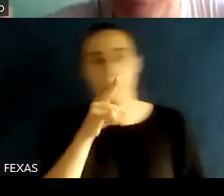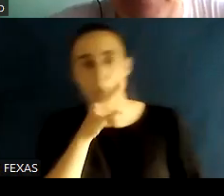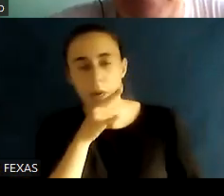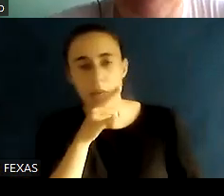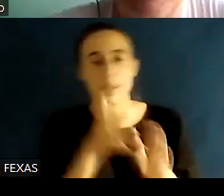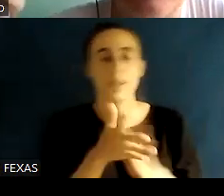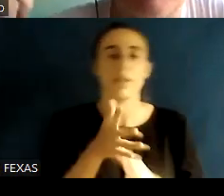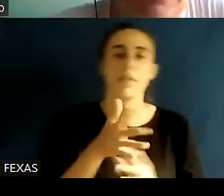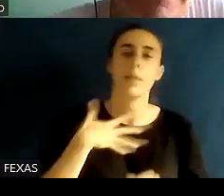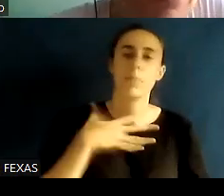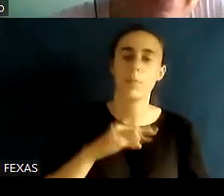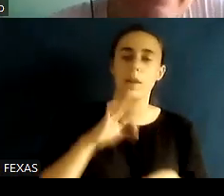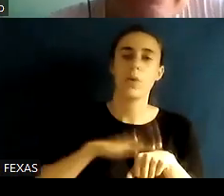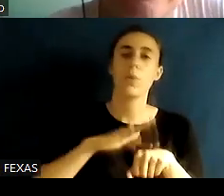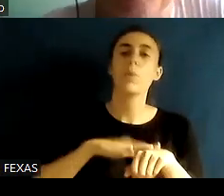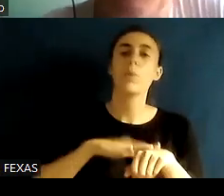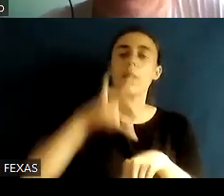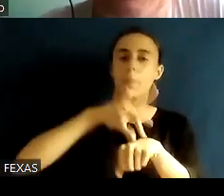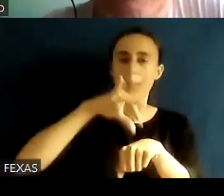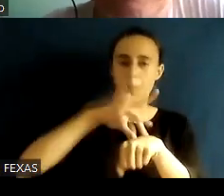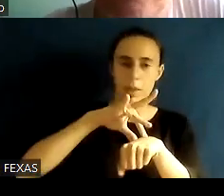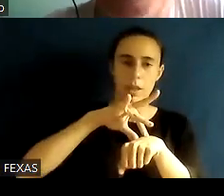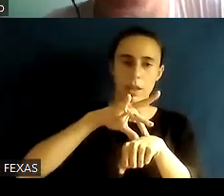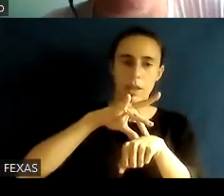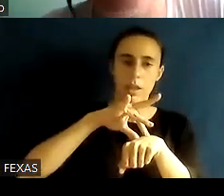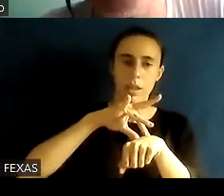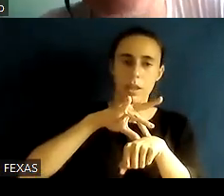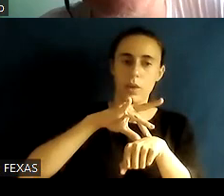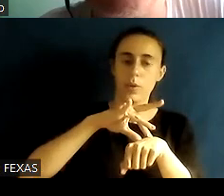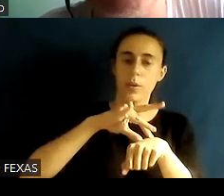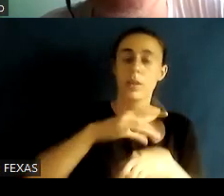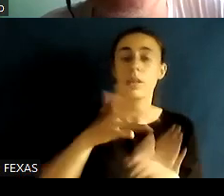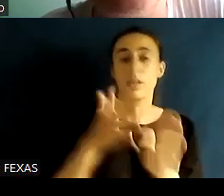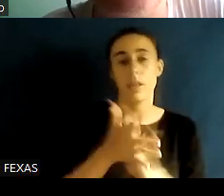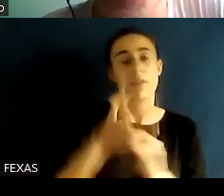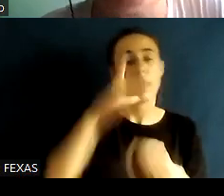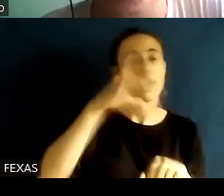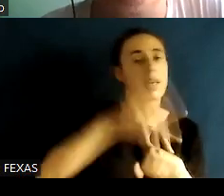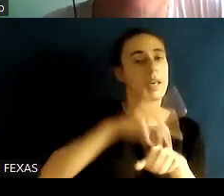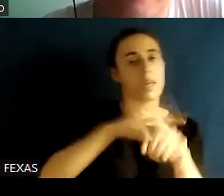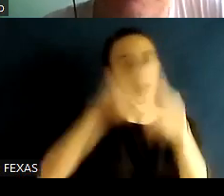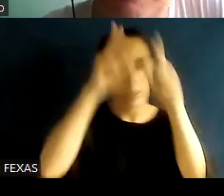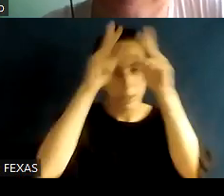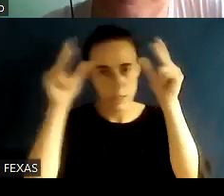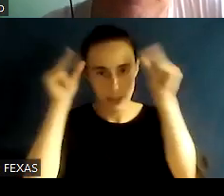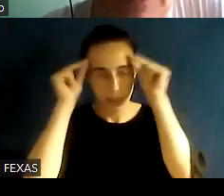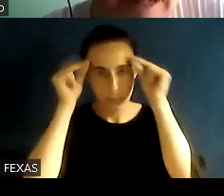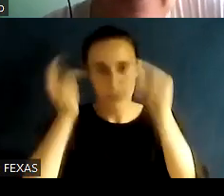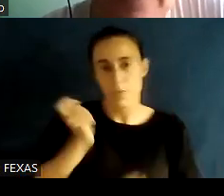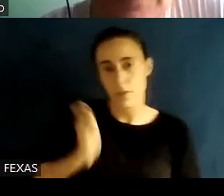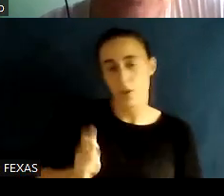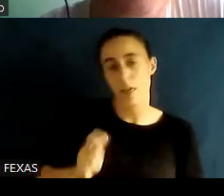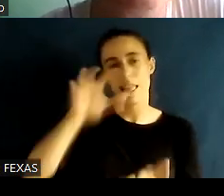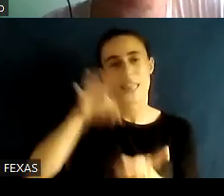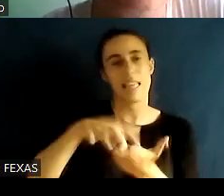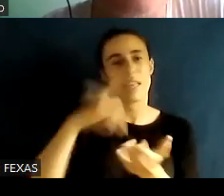pues, hemos de valorar los sanitarios y las sanitarias desde los centros de salud, pues la posibilidad de que pudiera